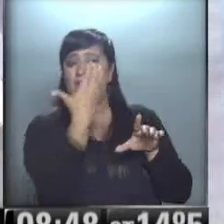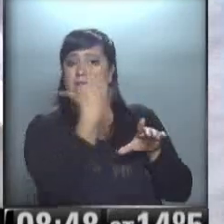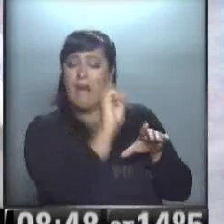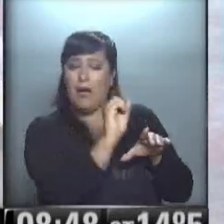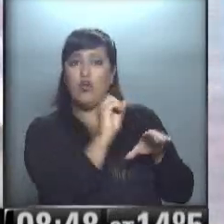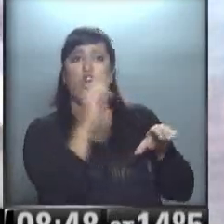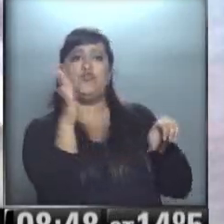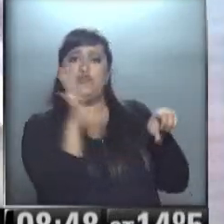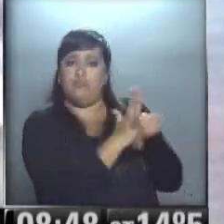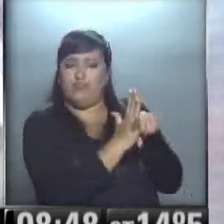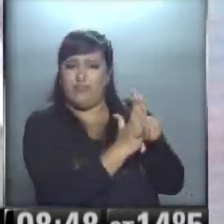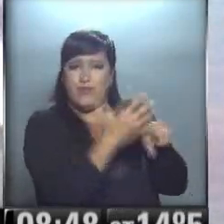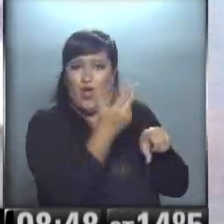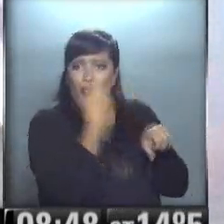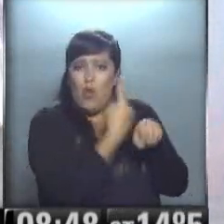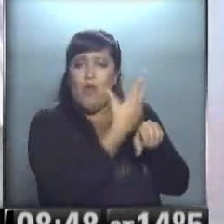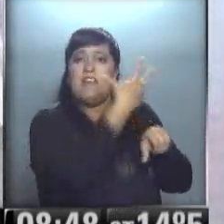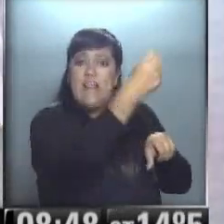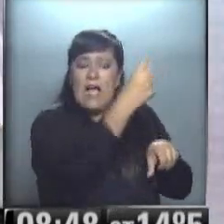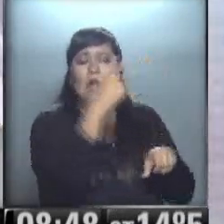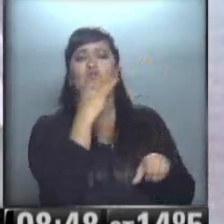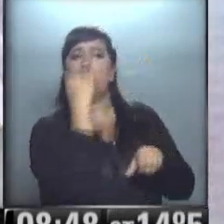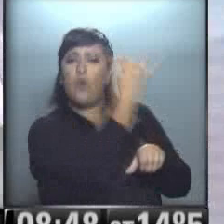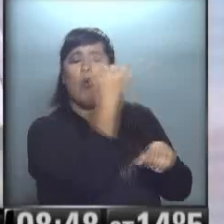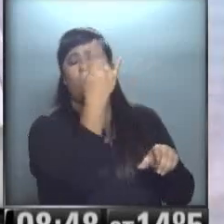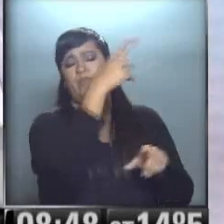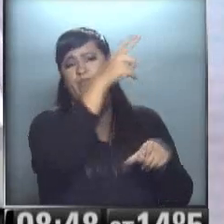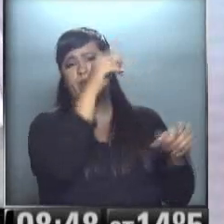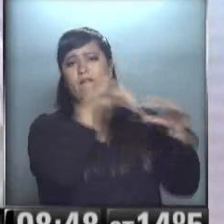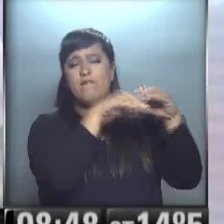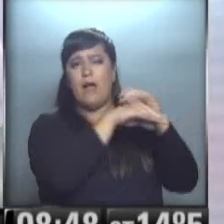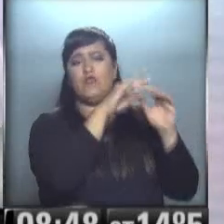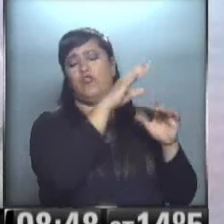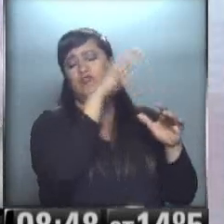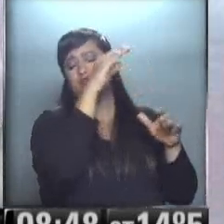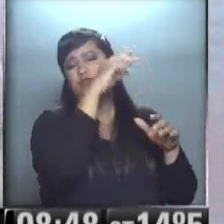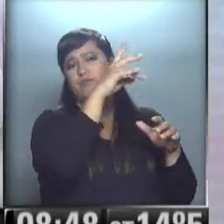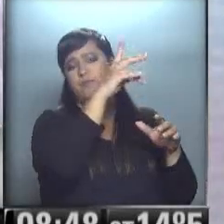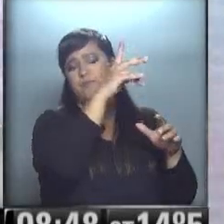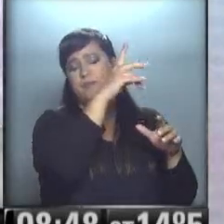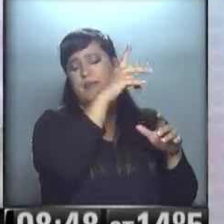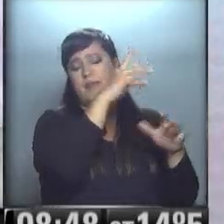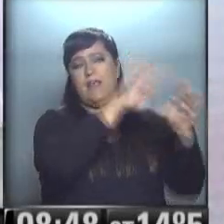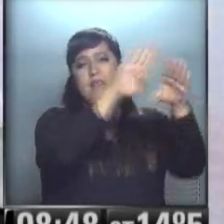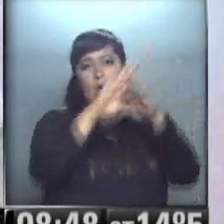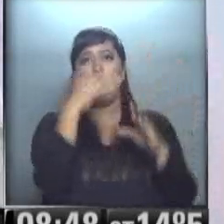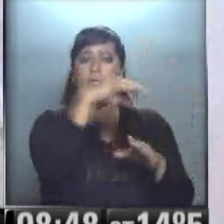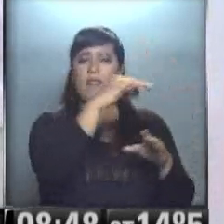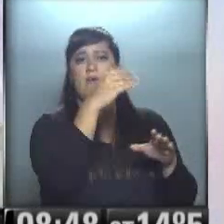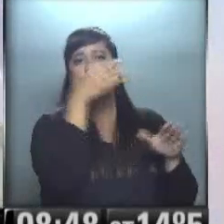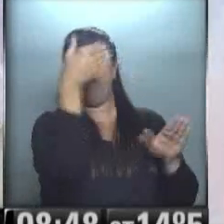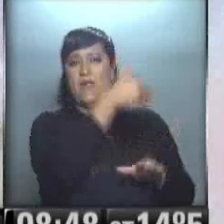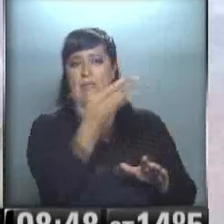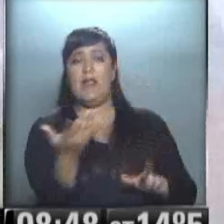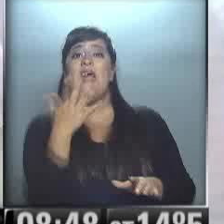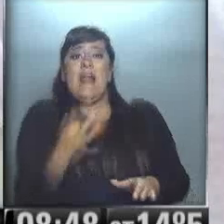capitanich los bonistas quienes eh accionen judicialmente contra ellos los bonistas a su vez están diciendo que es Argentina la